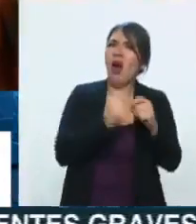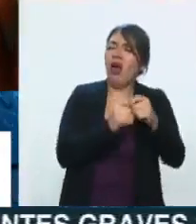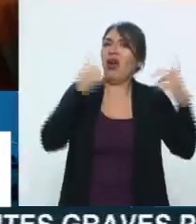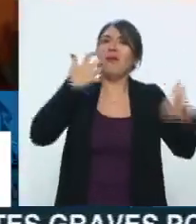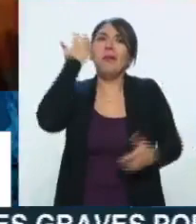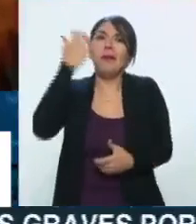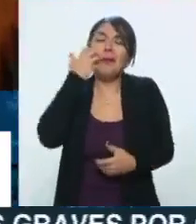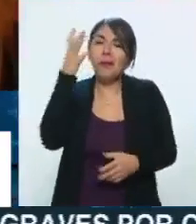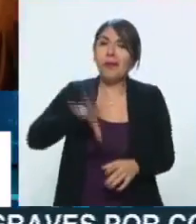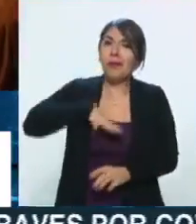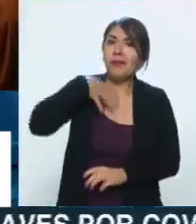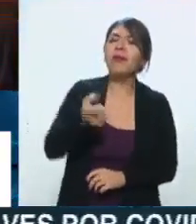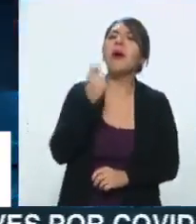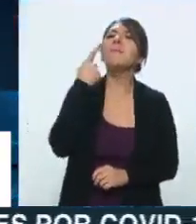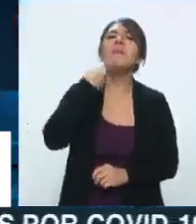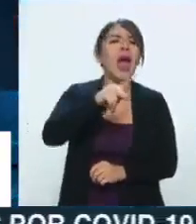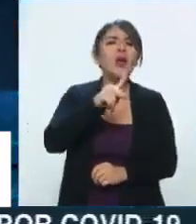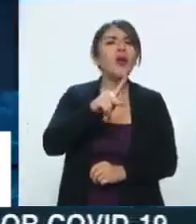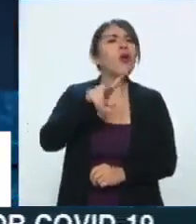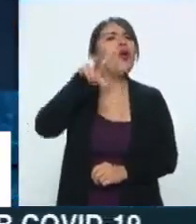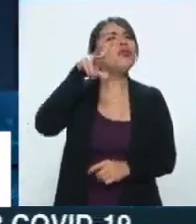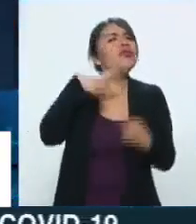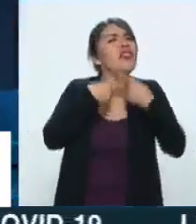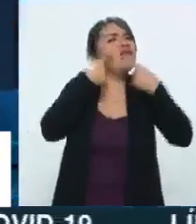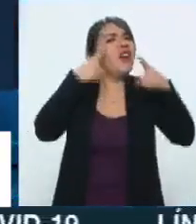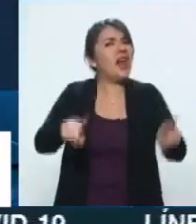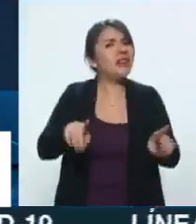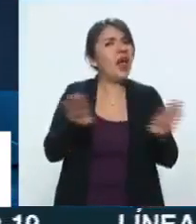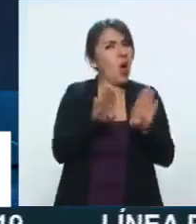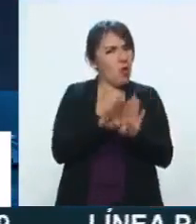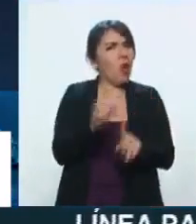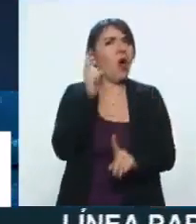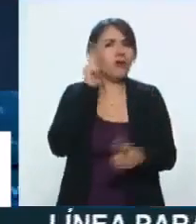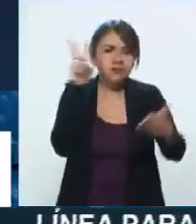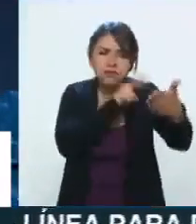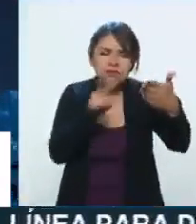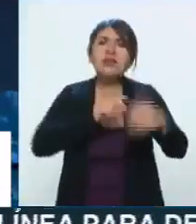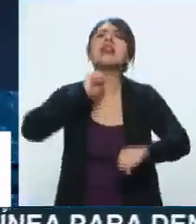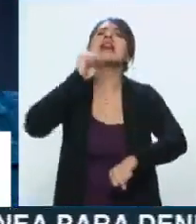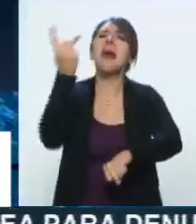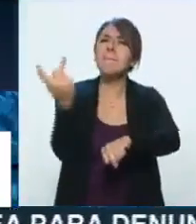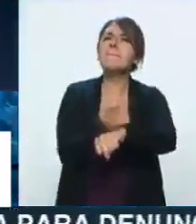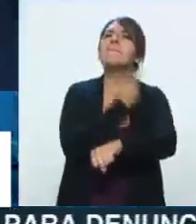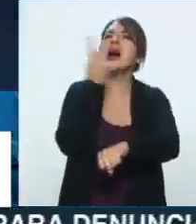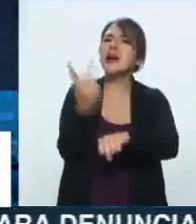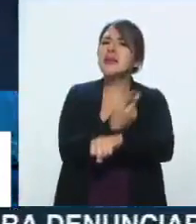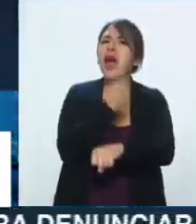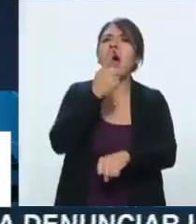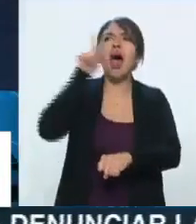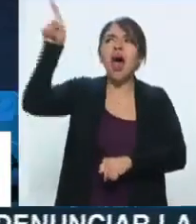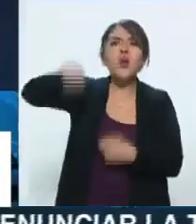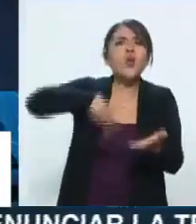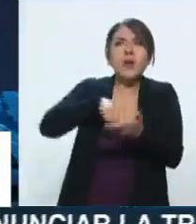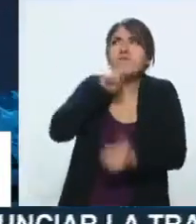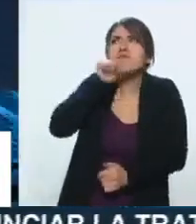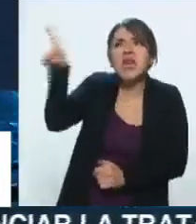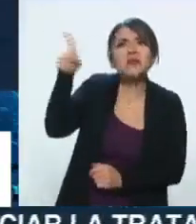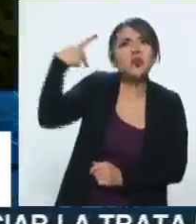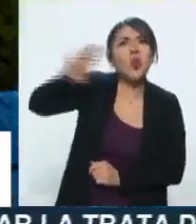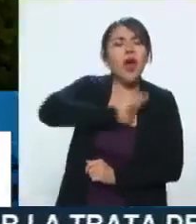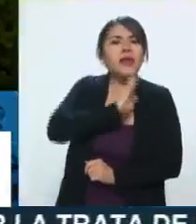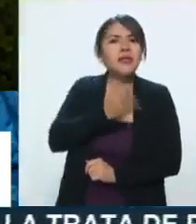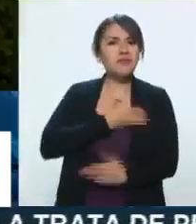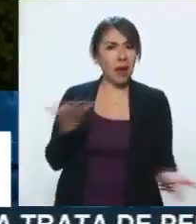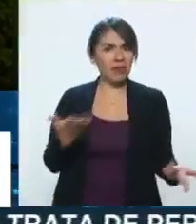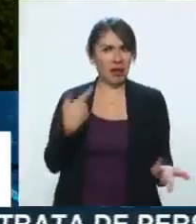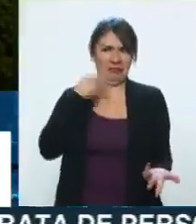no se ocupan de la misma manera y con ese detalle de los sucesos que ocurren en España? Entonces, a mí me llama